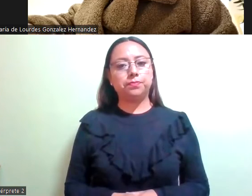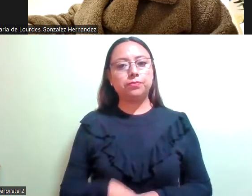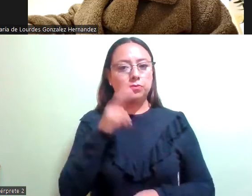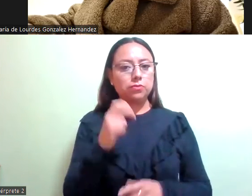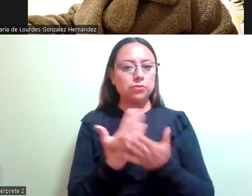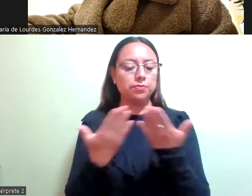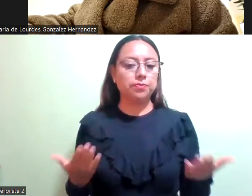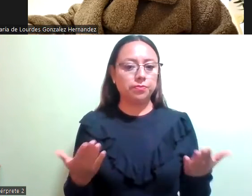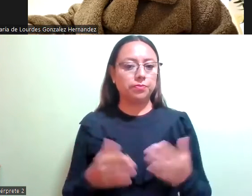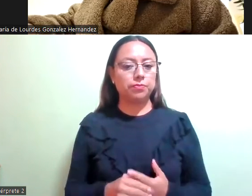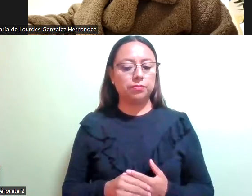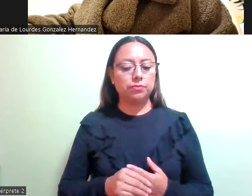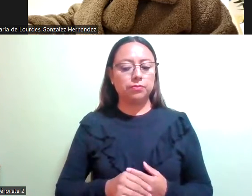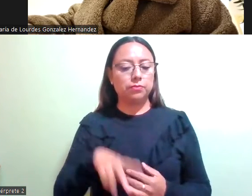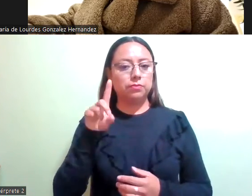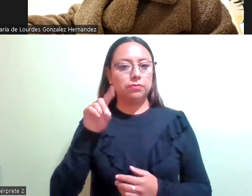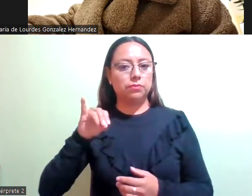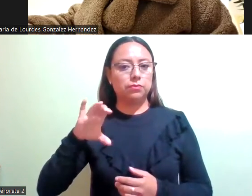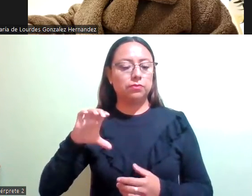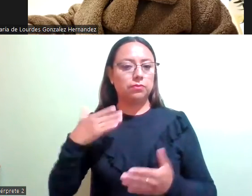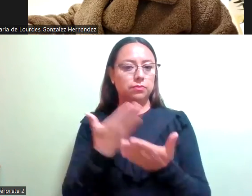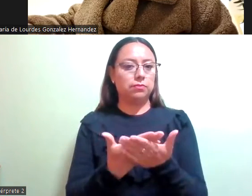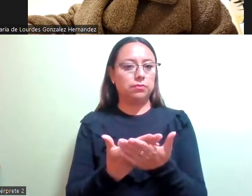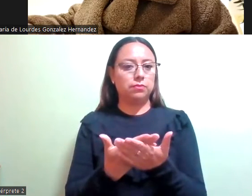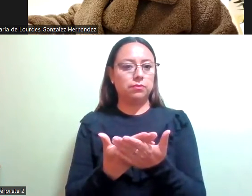sentido, en el dictamen se retoma,